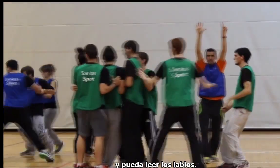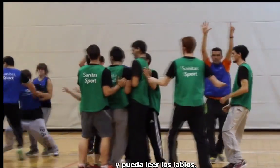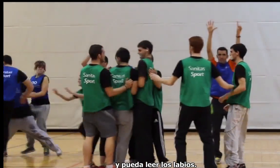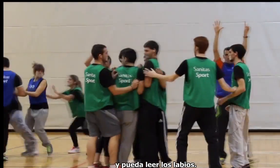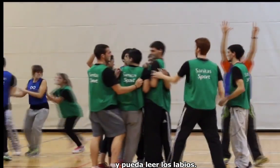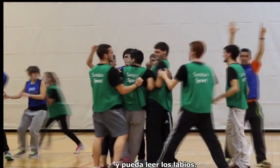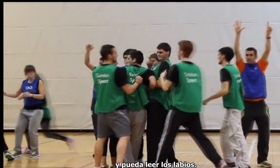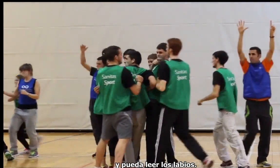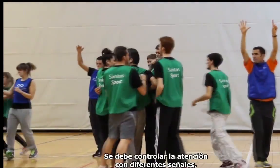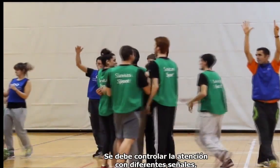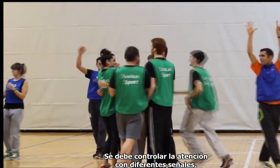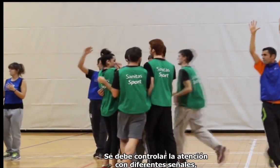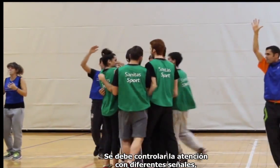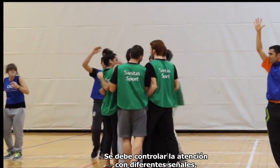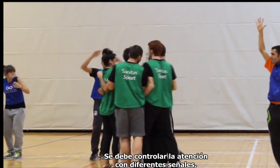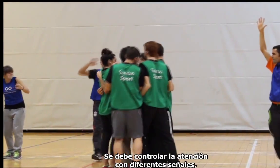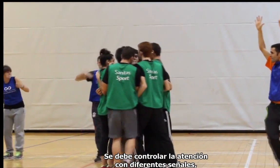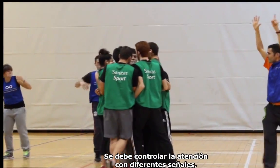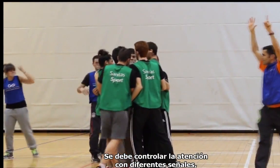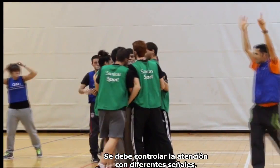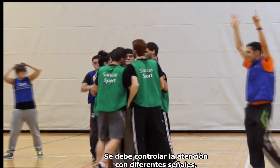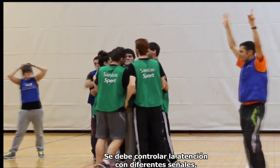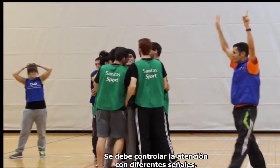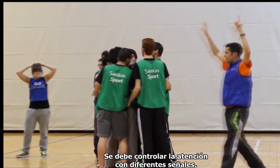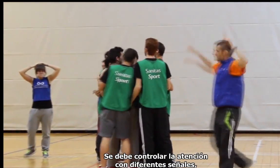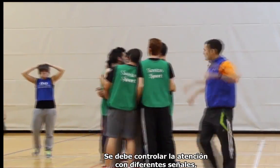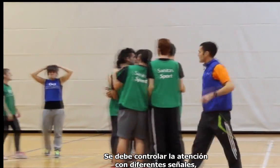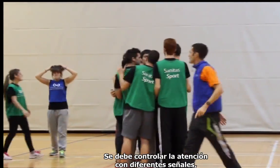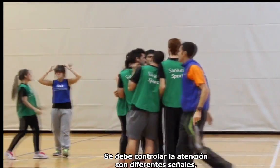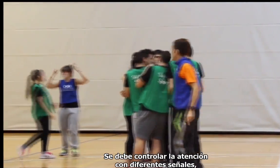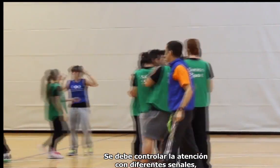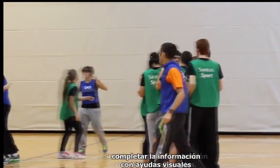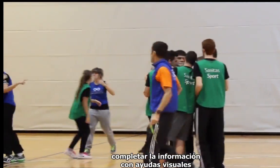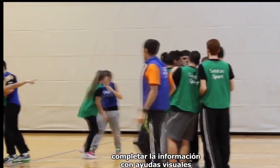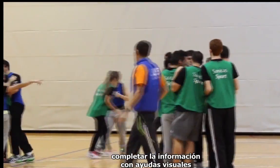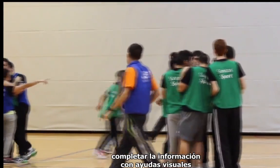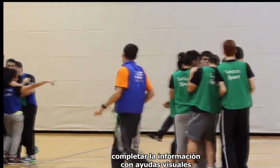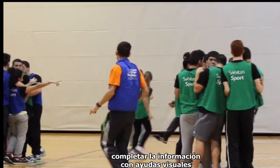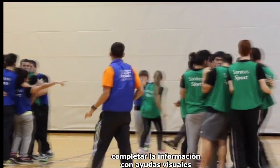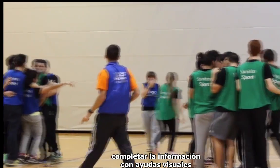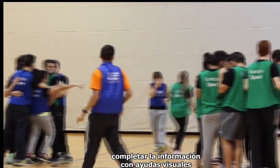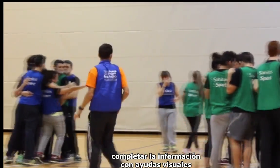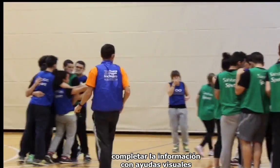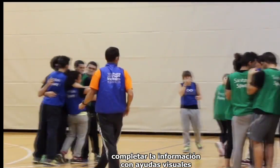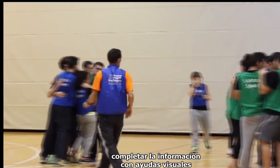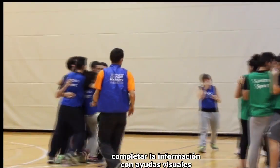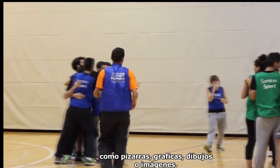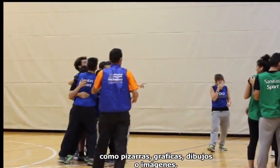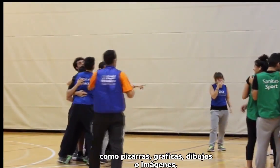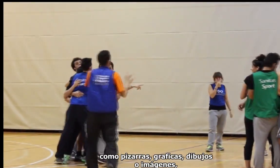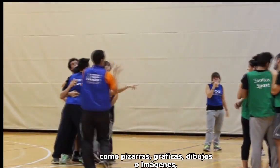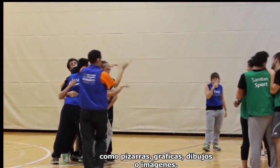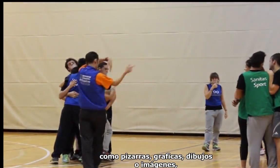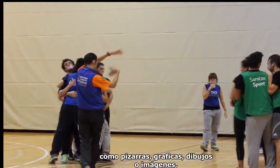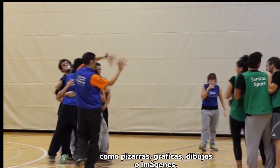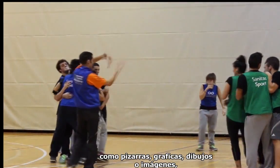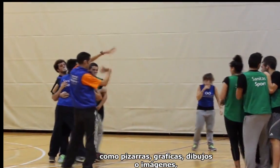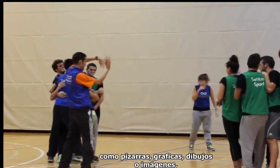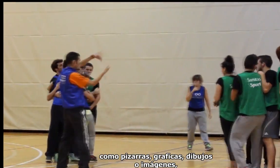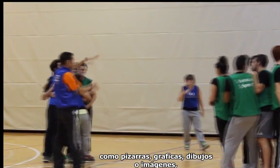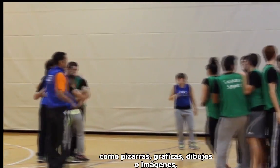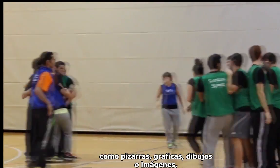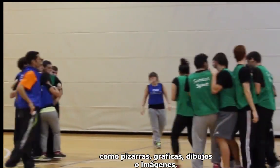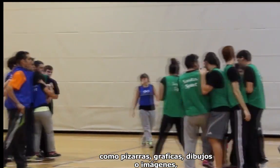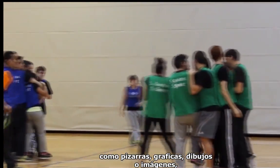labios. Se debe controlar la atención con diferentes señales, completar la información con ayudas visuales como pizarras,